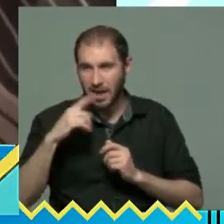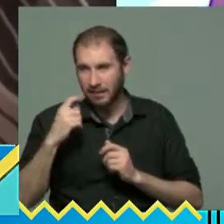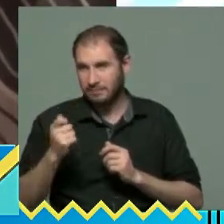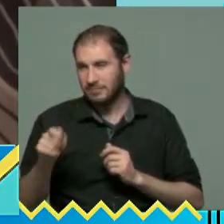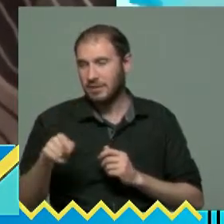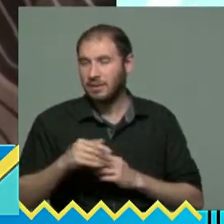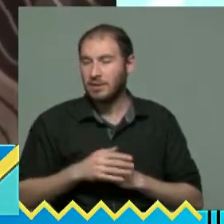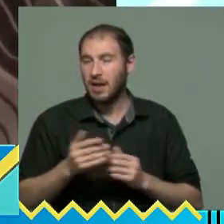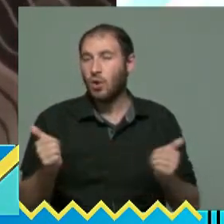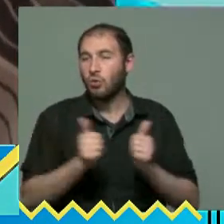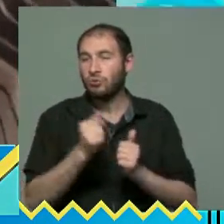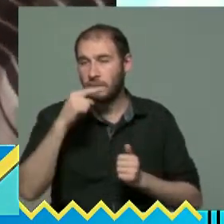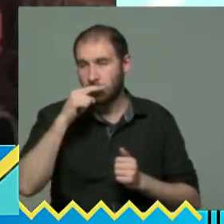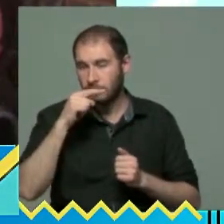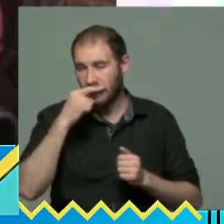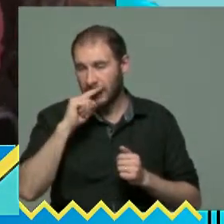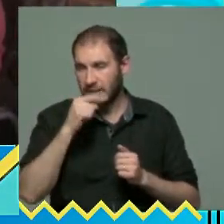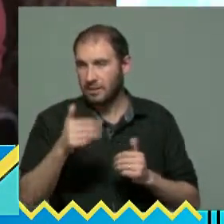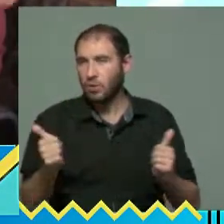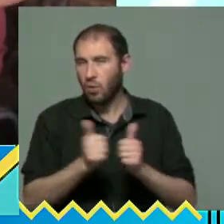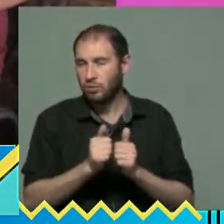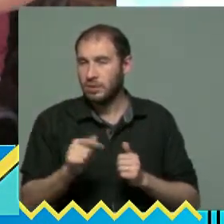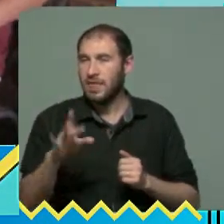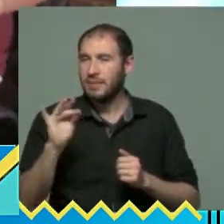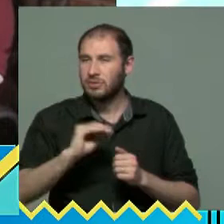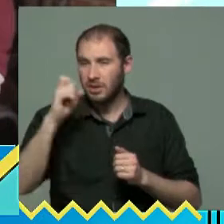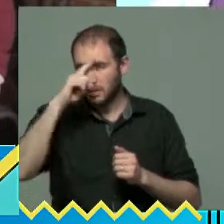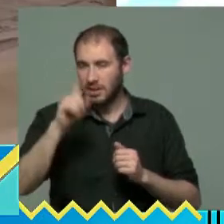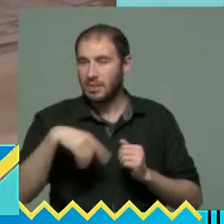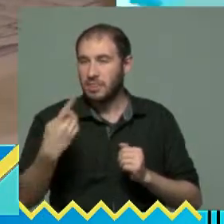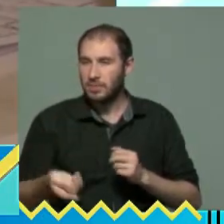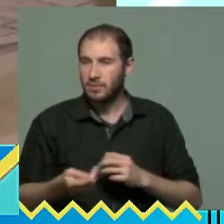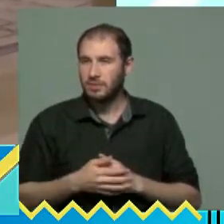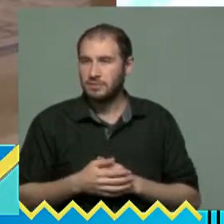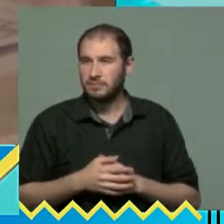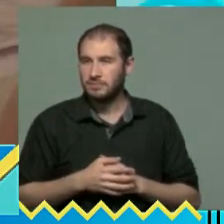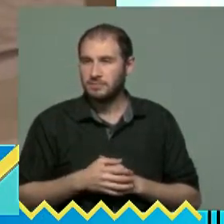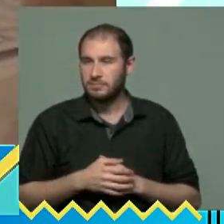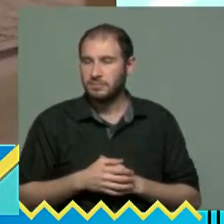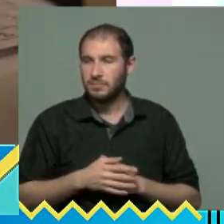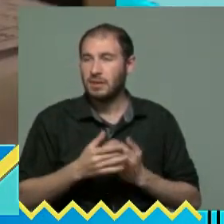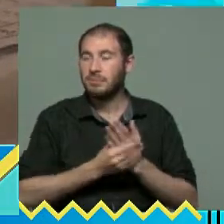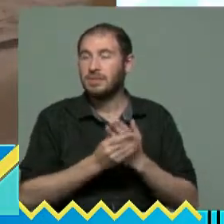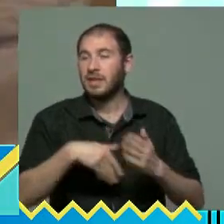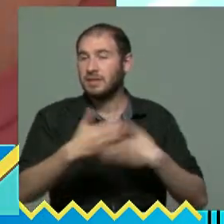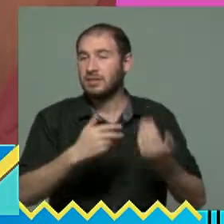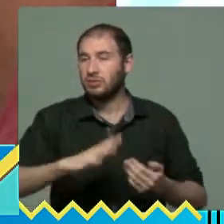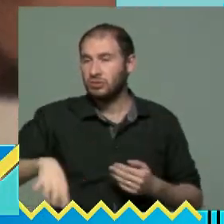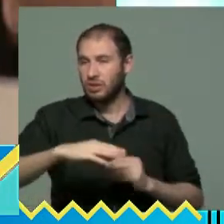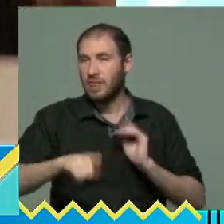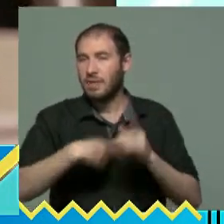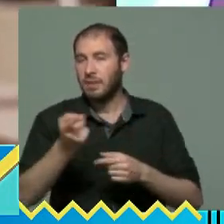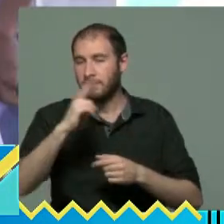a Mauricio en ese proceso, primero como diputada de la ciudad y luego ya después como ministra de Desarrollo Social y después